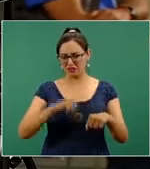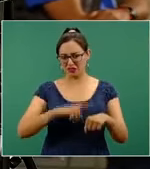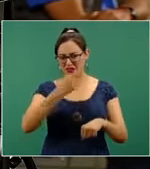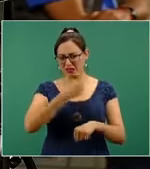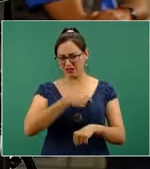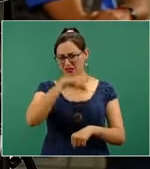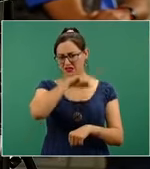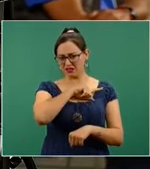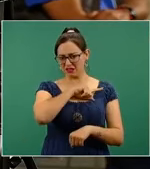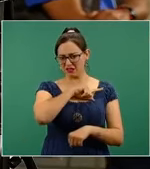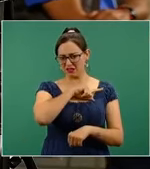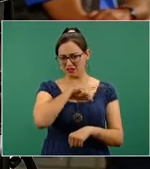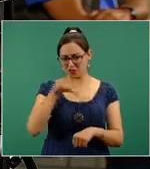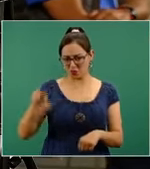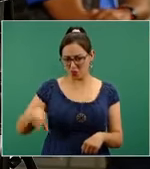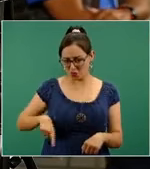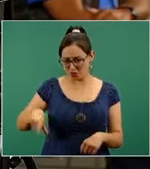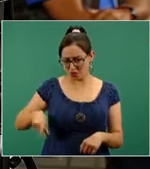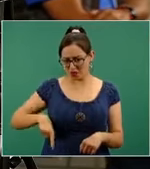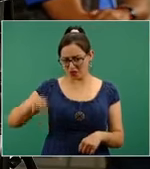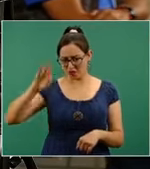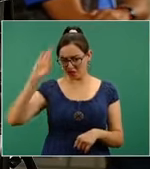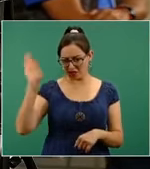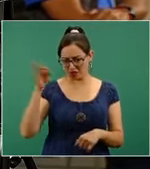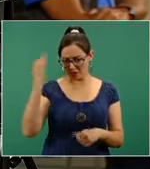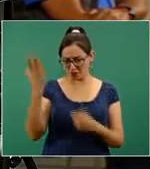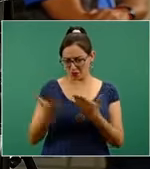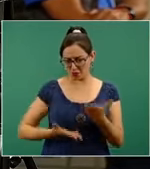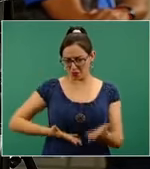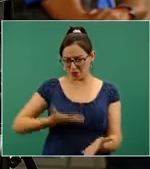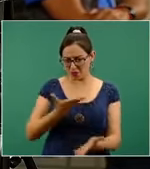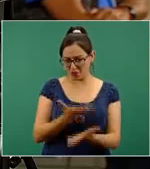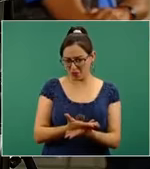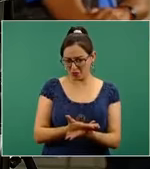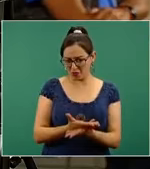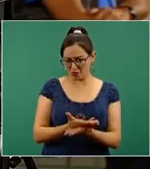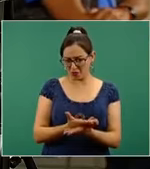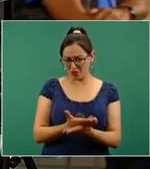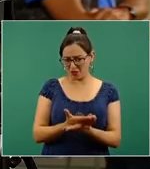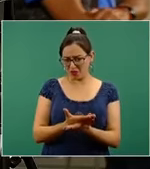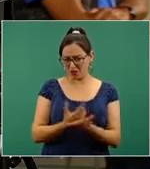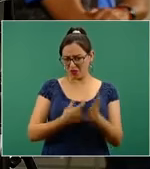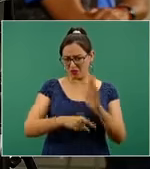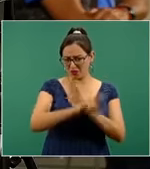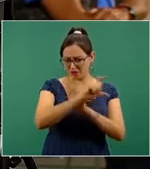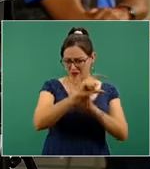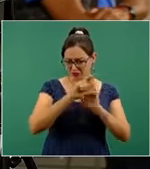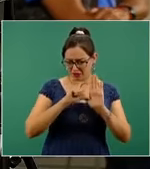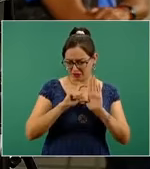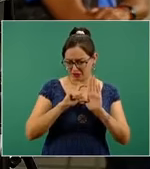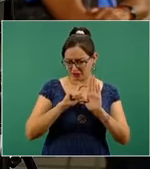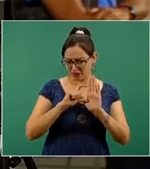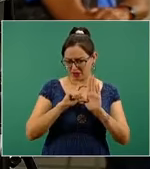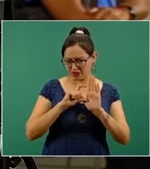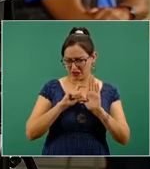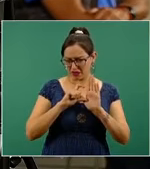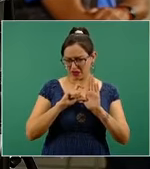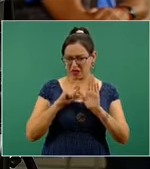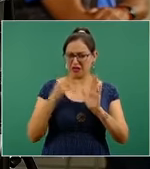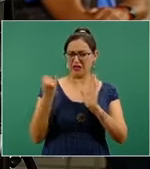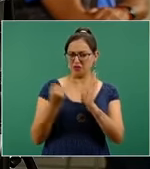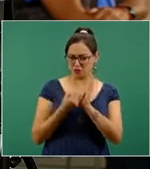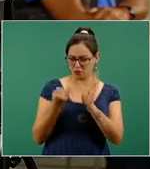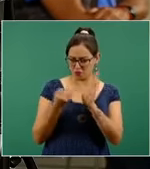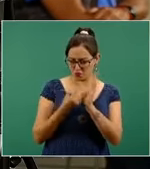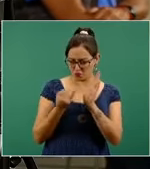través del gobierno federal o presentarle, más allá del etiquetado frontal, de los impuestos a las bebidas hipercalóricas o